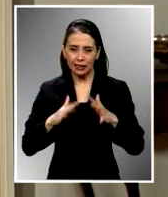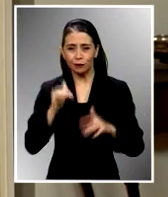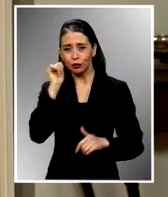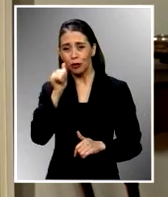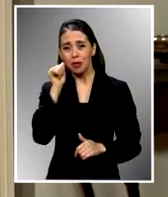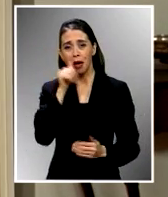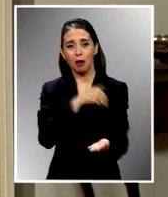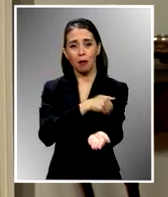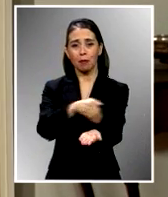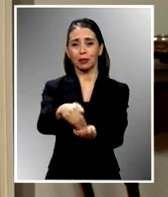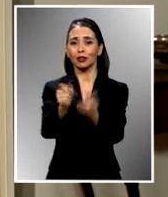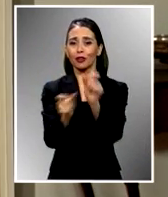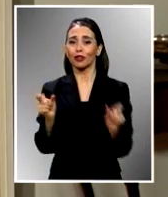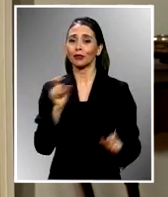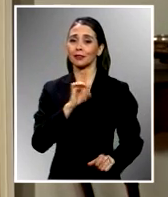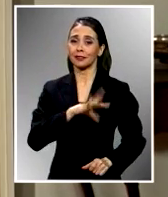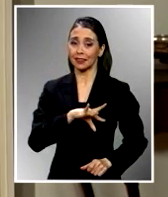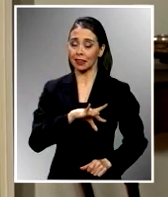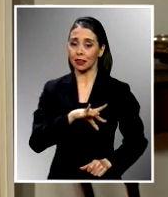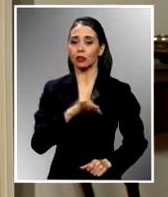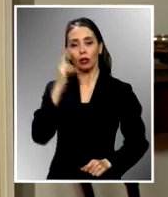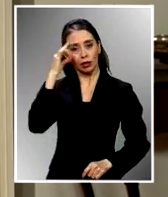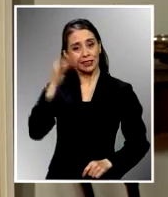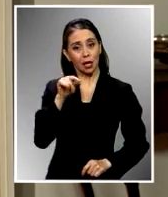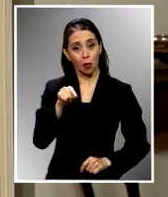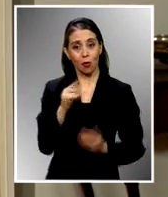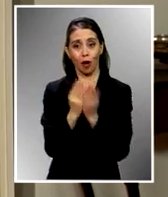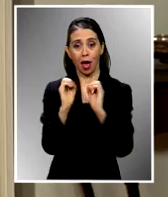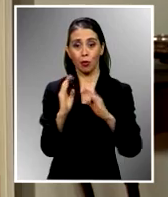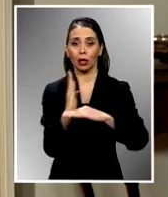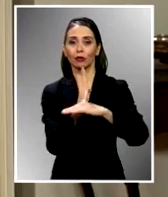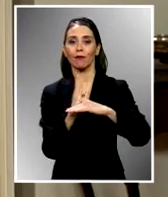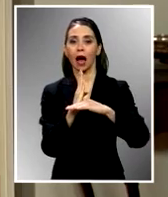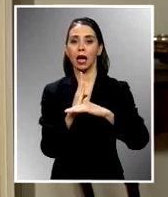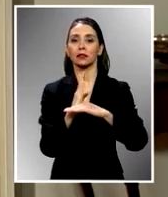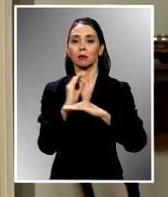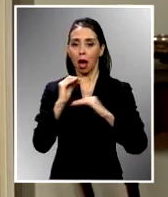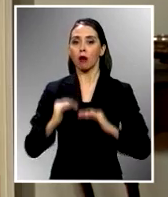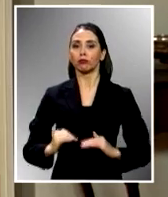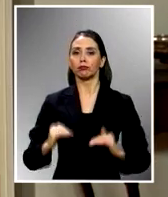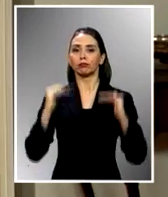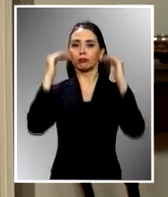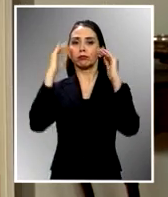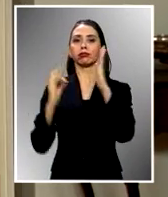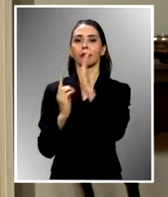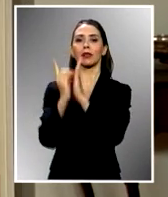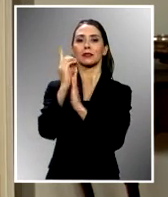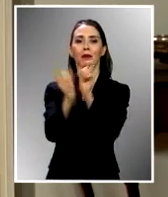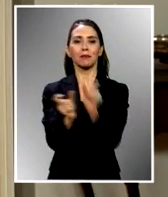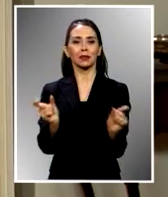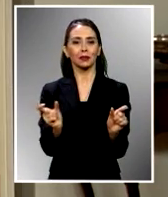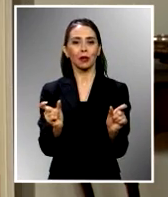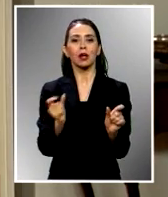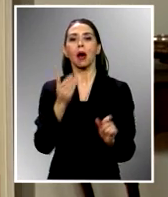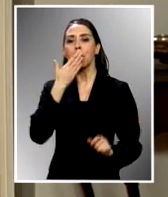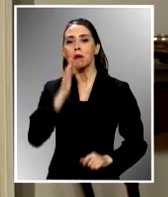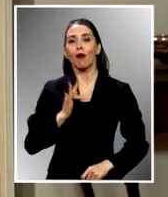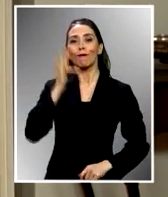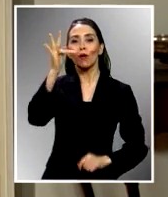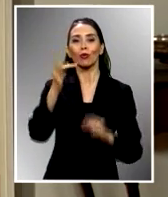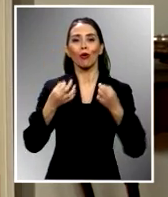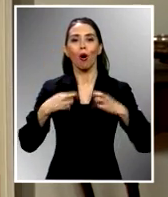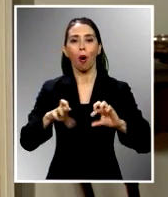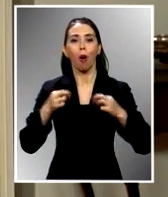millones de compatriotas está la certeza que aquí está la base para que puedan crecer como personas y tener mejores oportunidades en el futuro